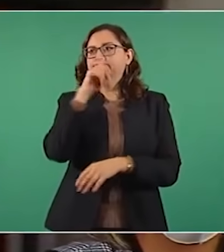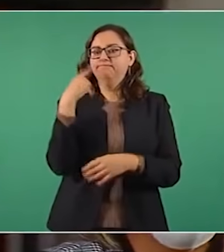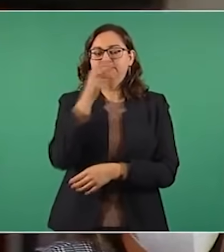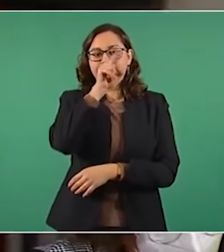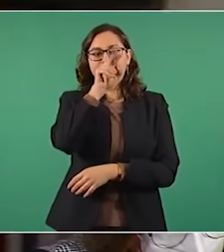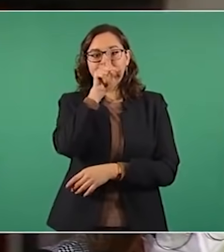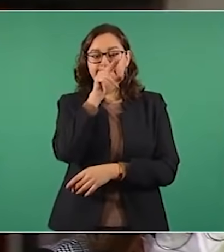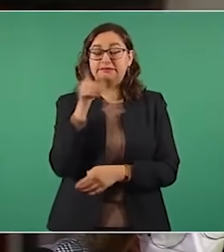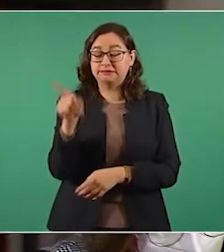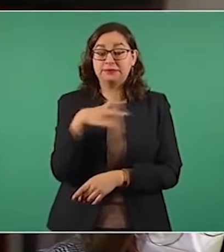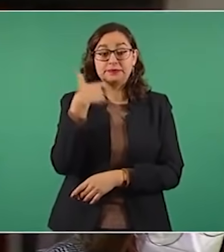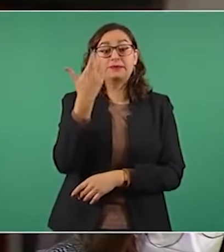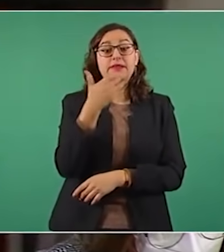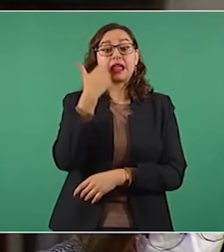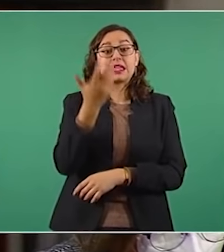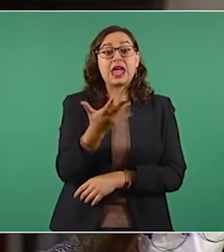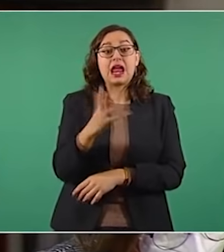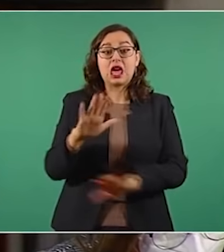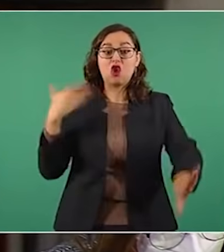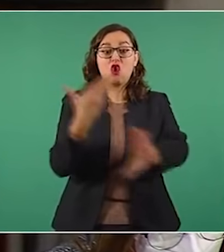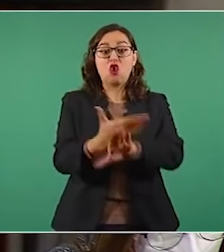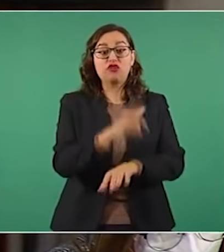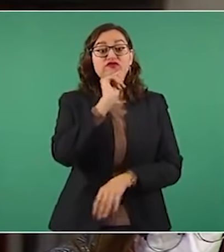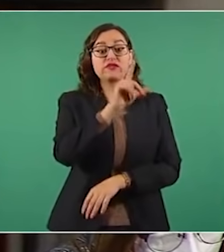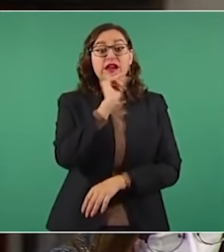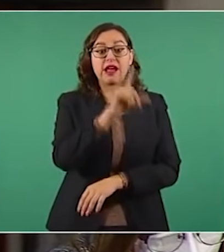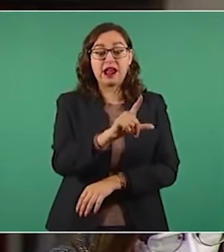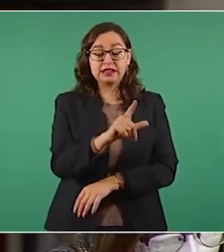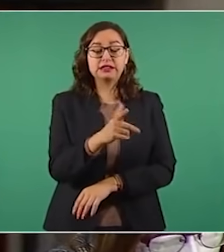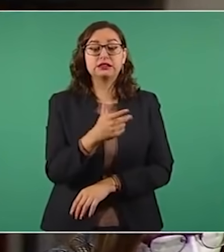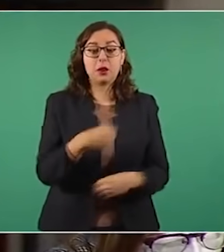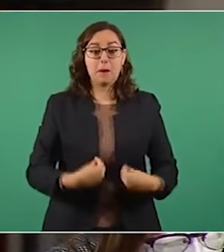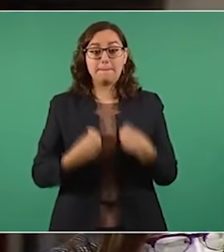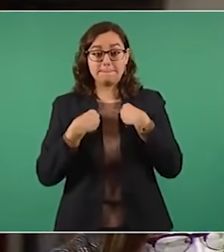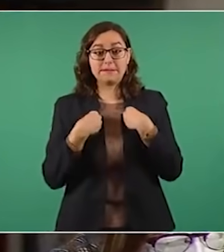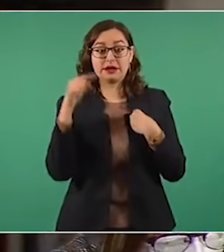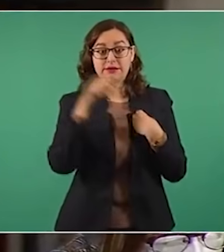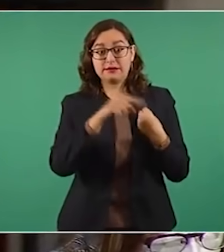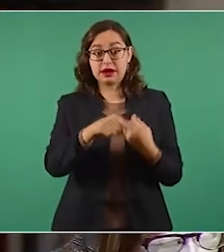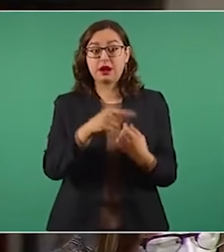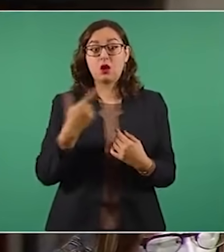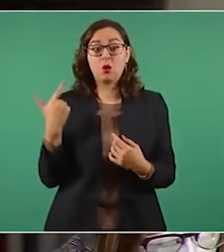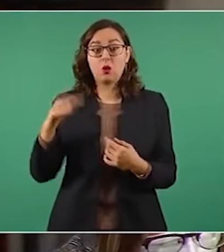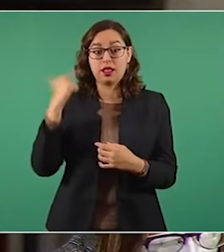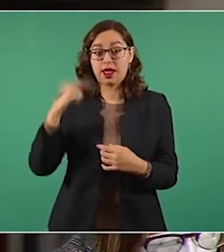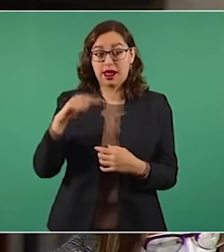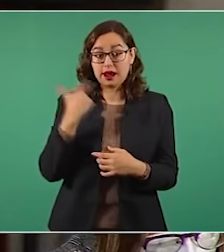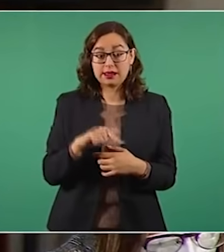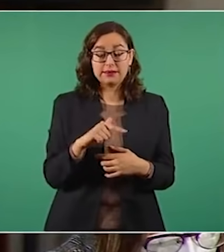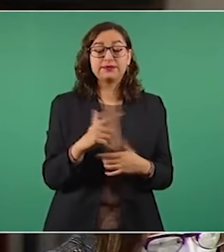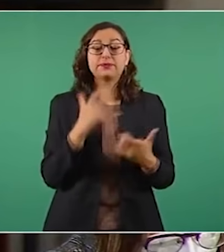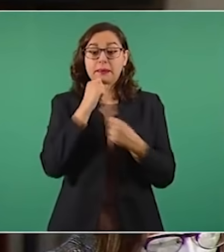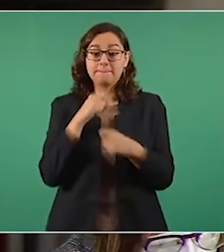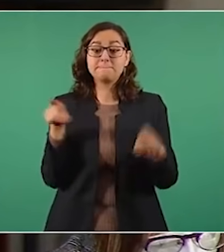busca perjudicar a millones de jaliscienses que viven en el área metropolitana de Guadalajara, sino porque deja al descubierto